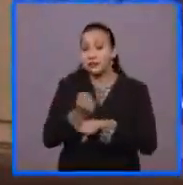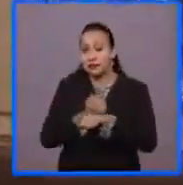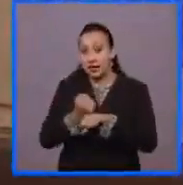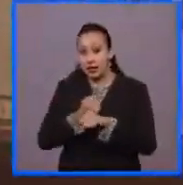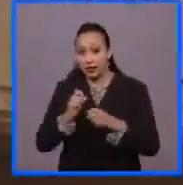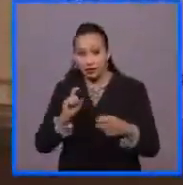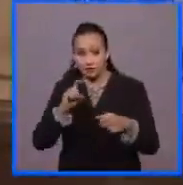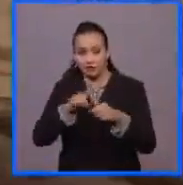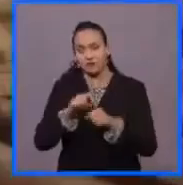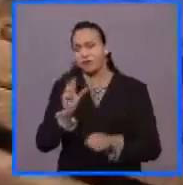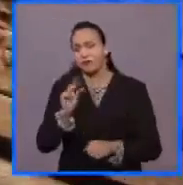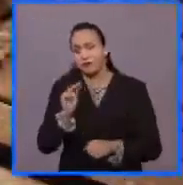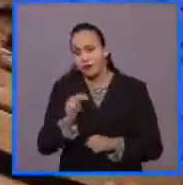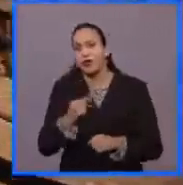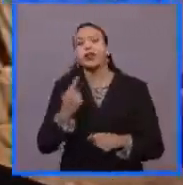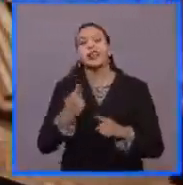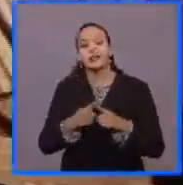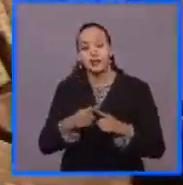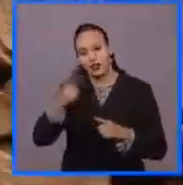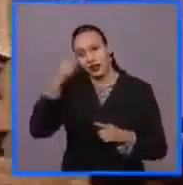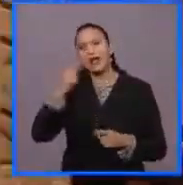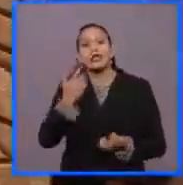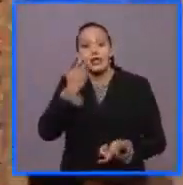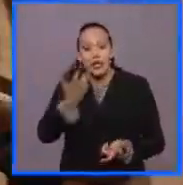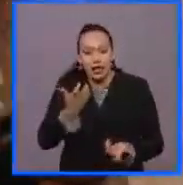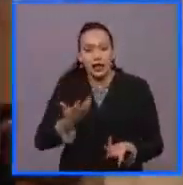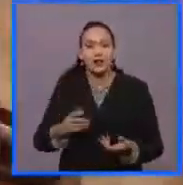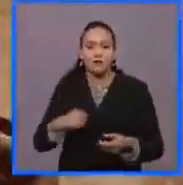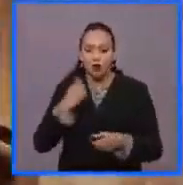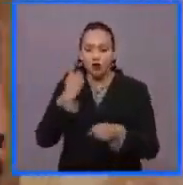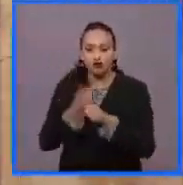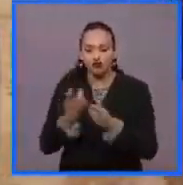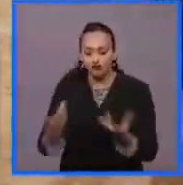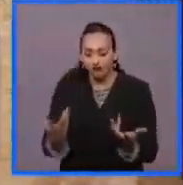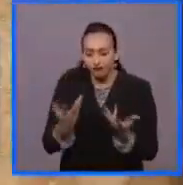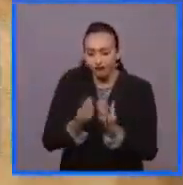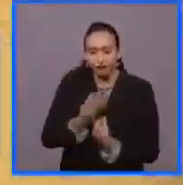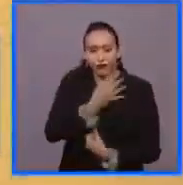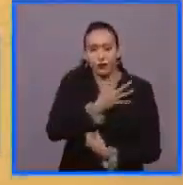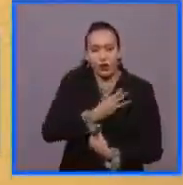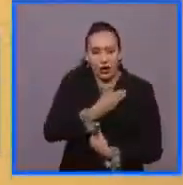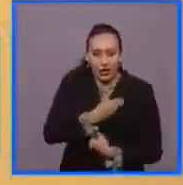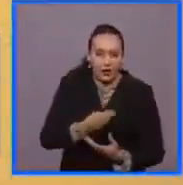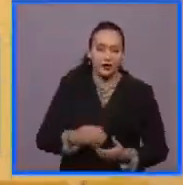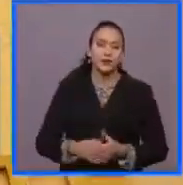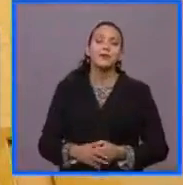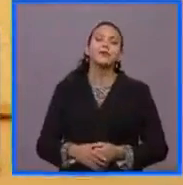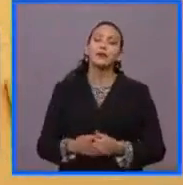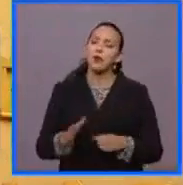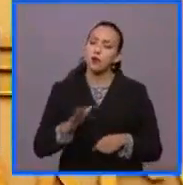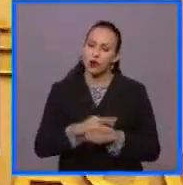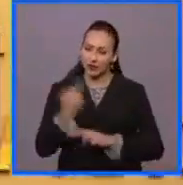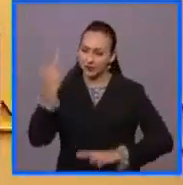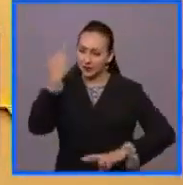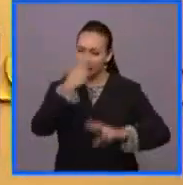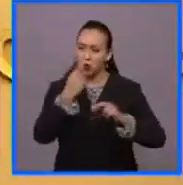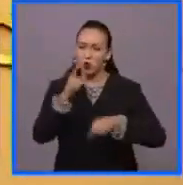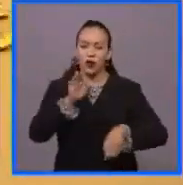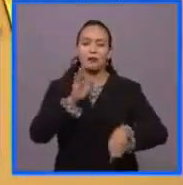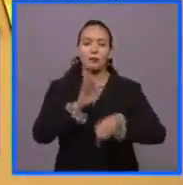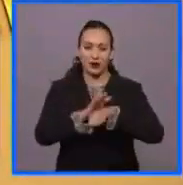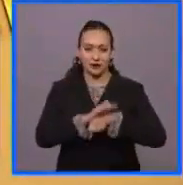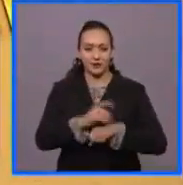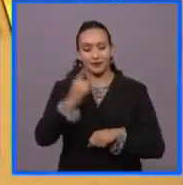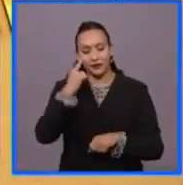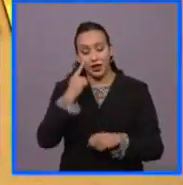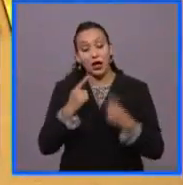de las madres, sino la voluntad procreacional. El anterior criterio lo estableció al resolver un amparo en